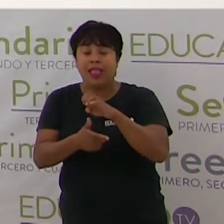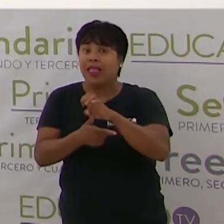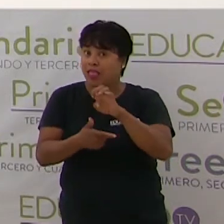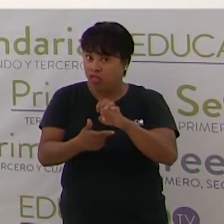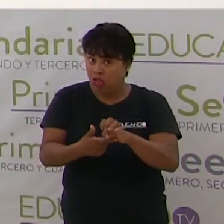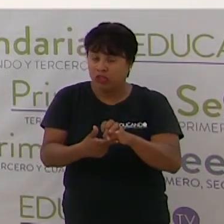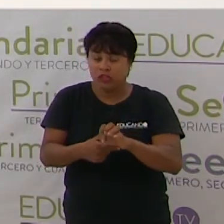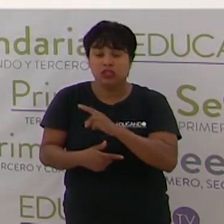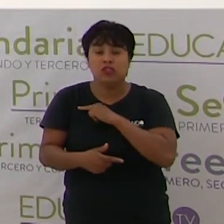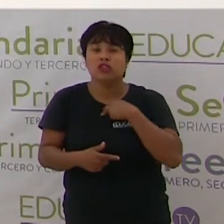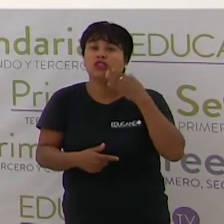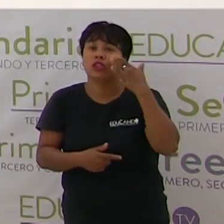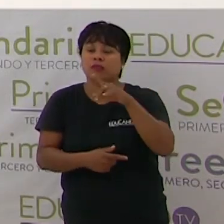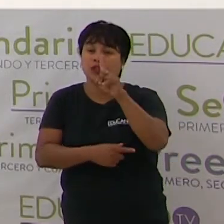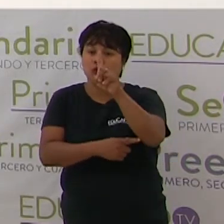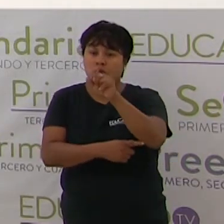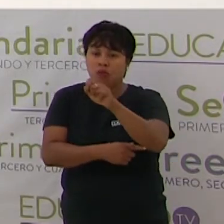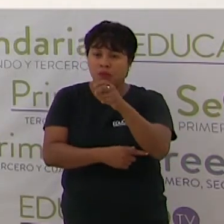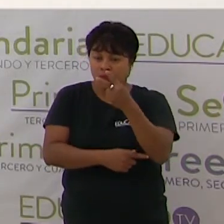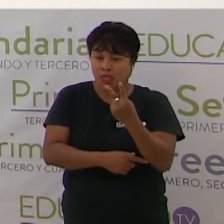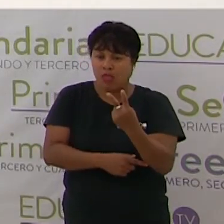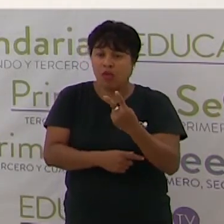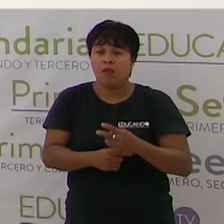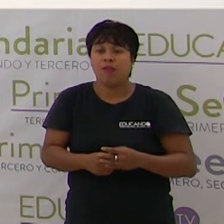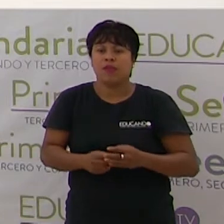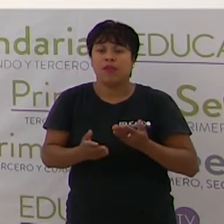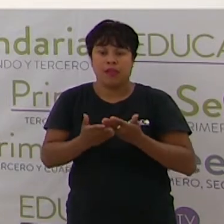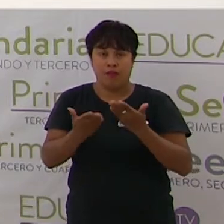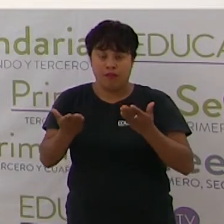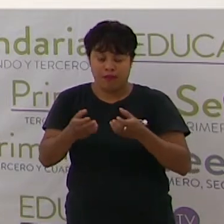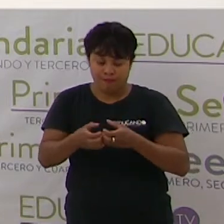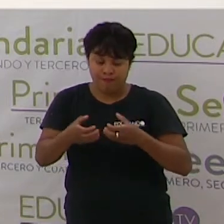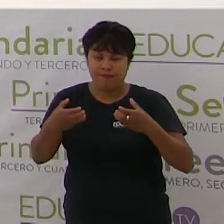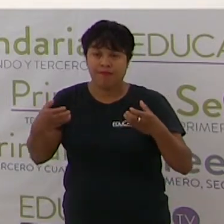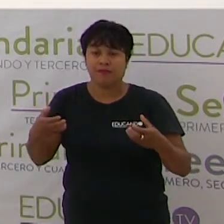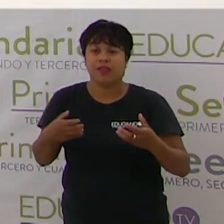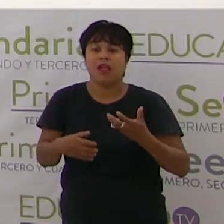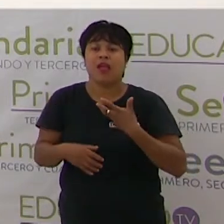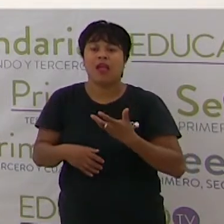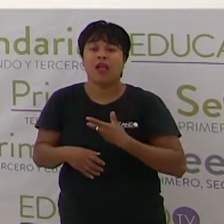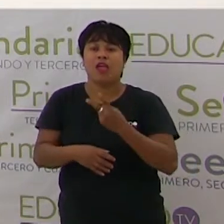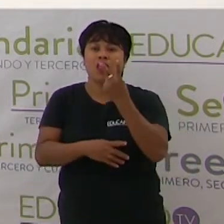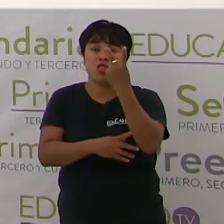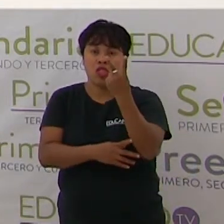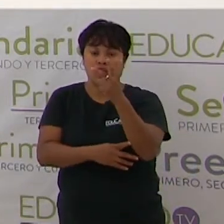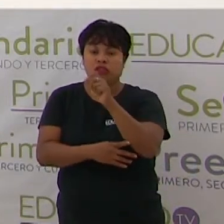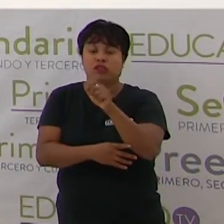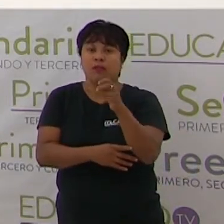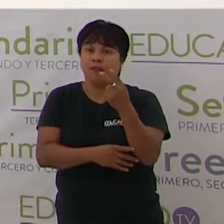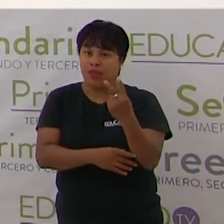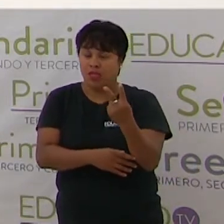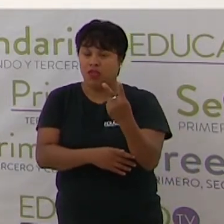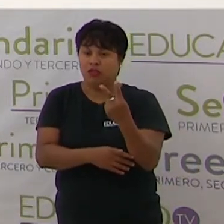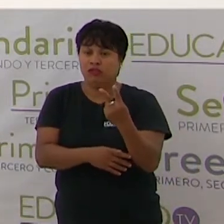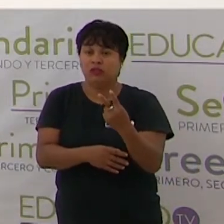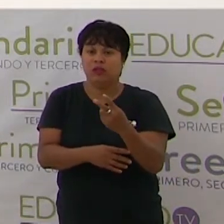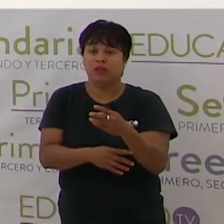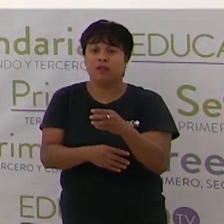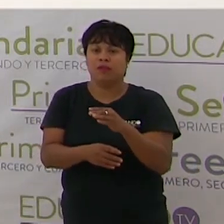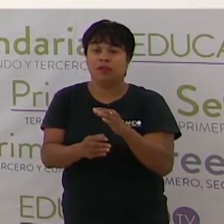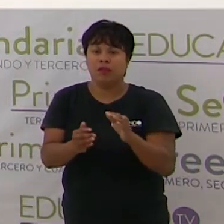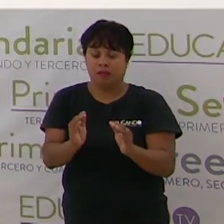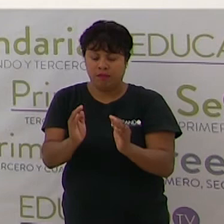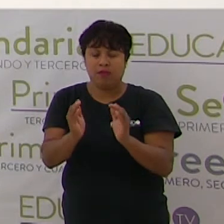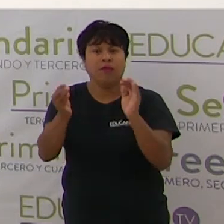hay un medio. Oye, voy a separarlo ahora. Aquí hay 2 medios de volumen